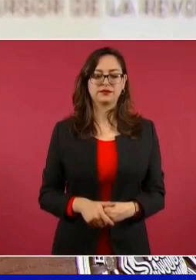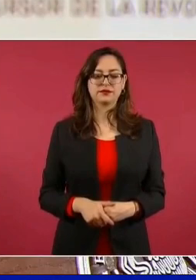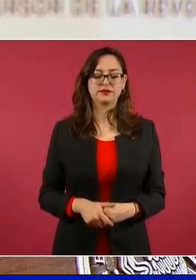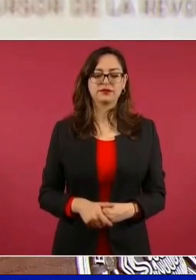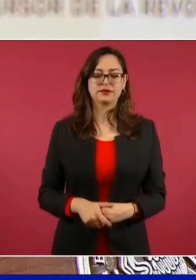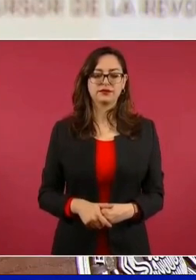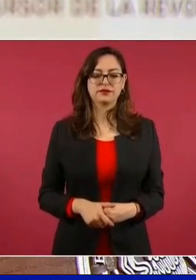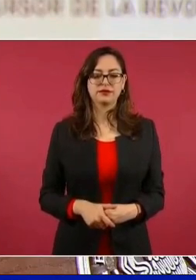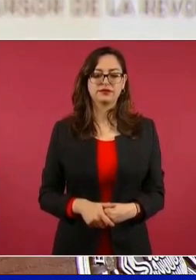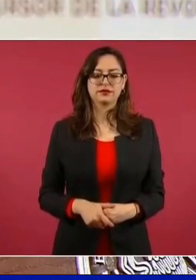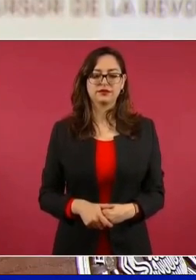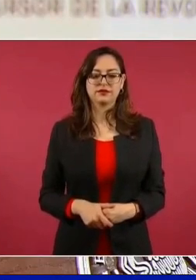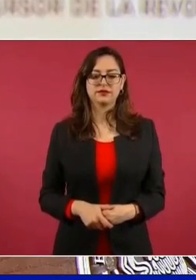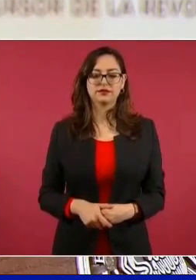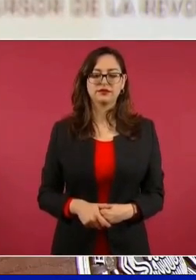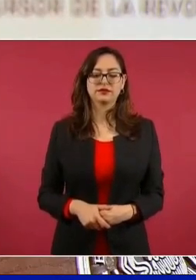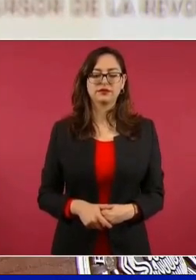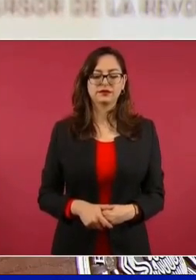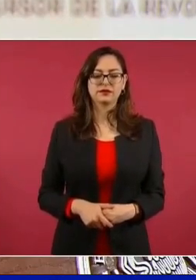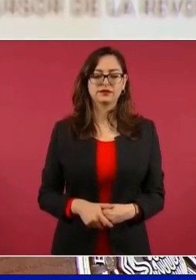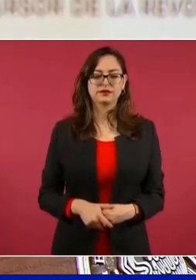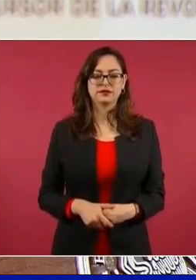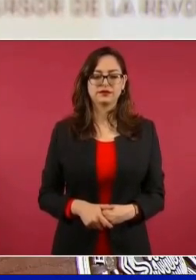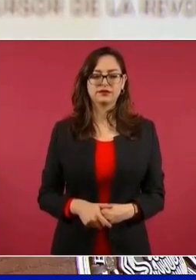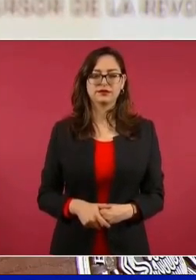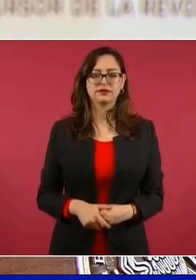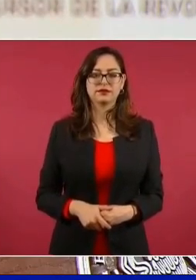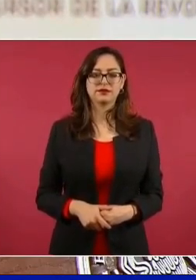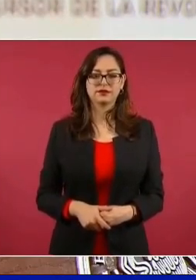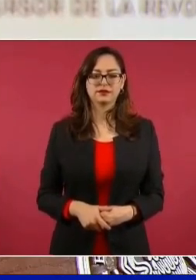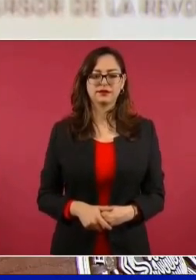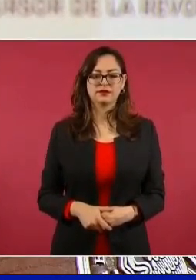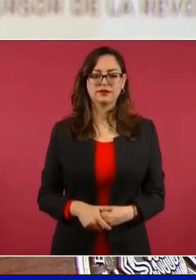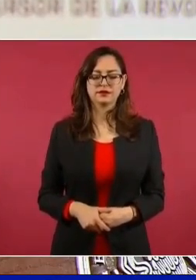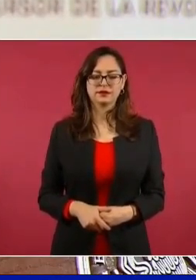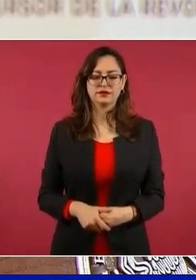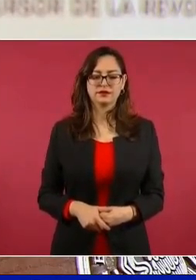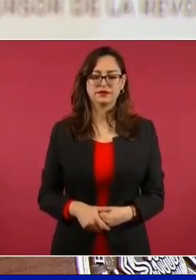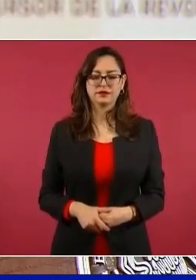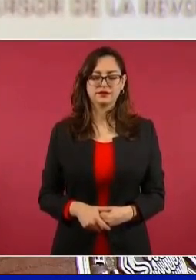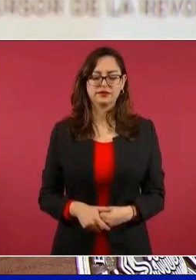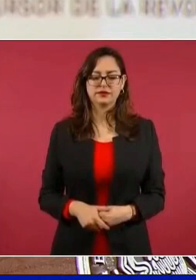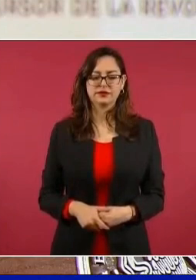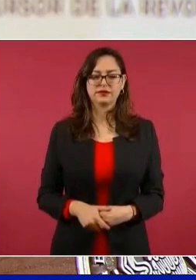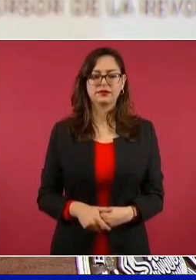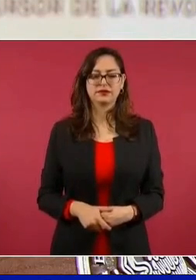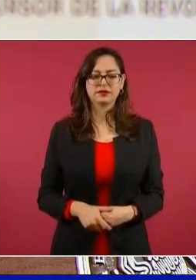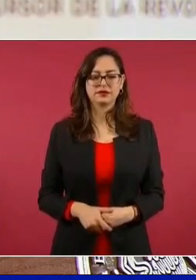cuando se